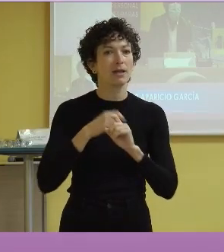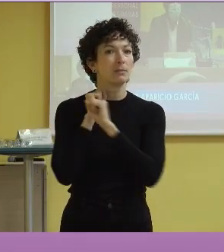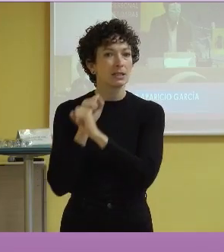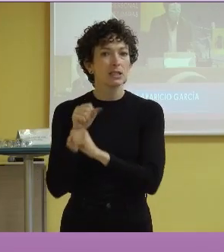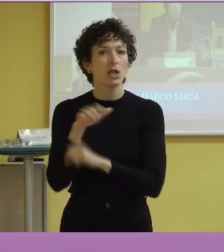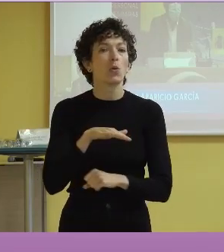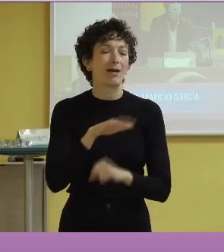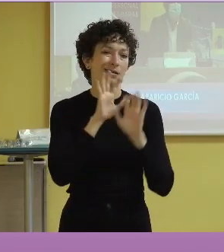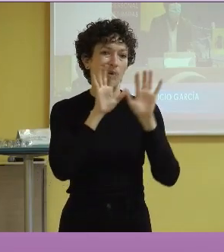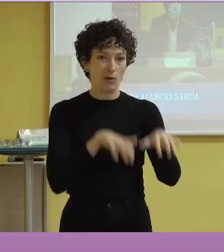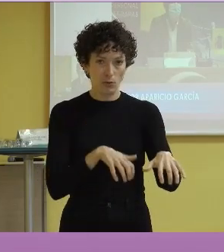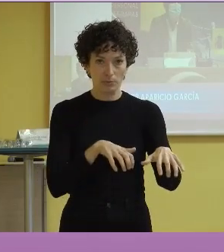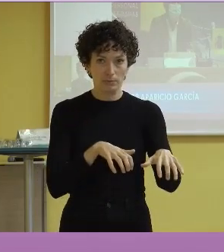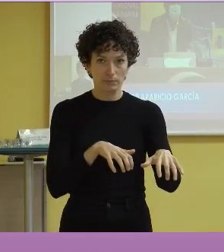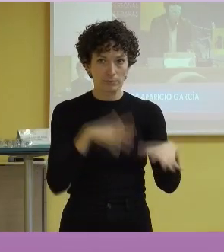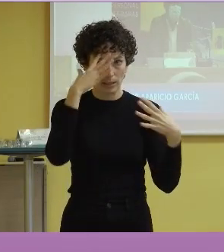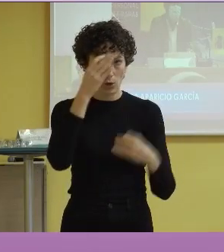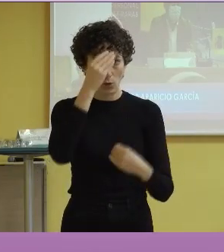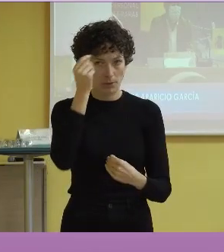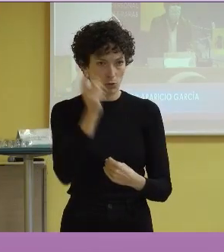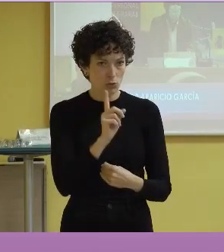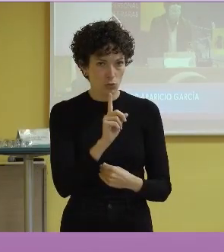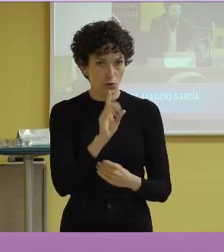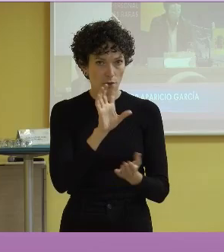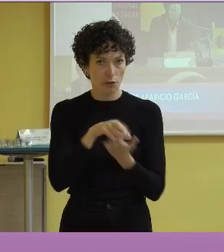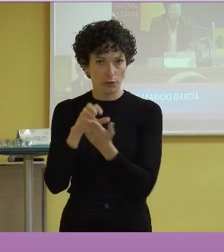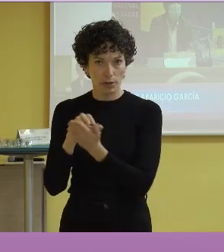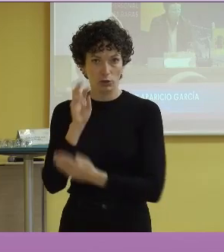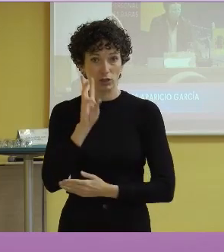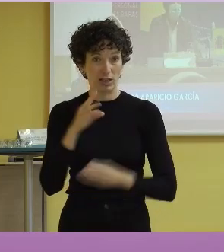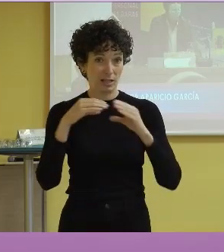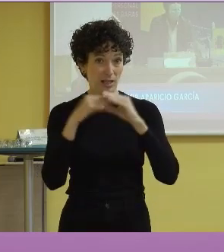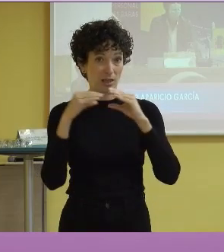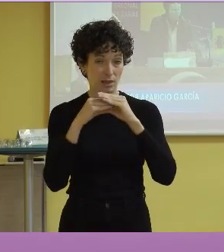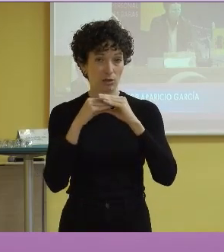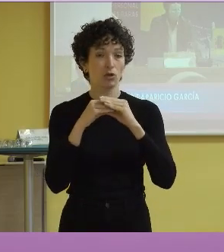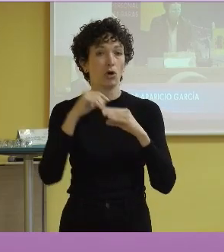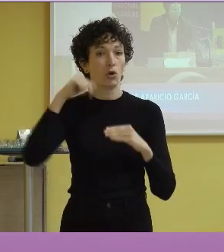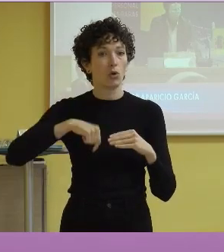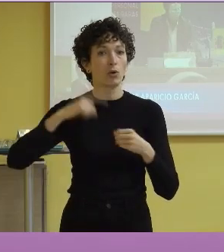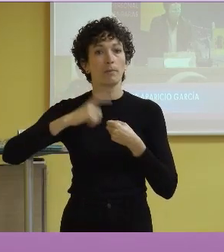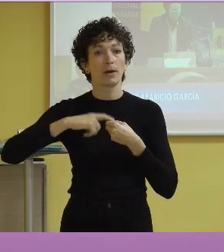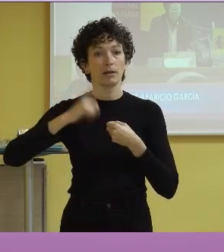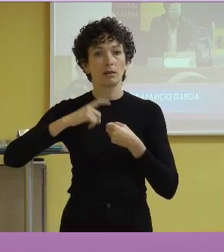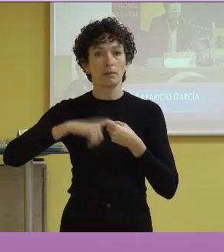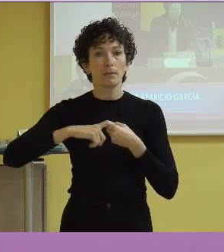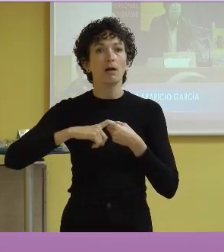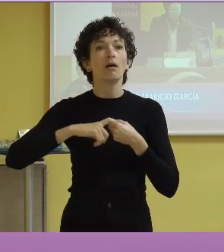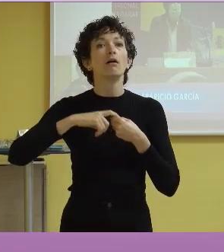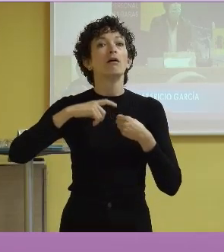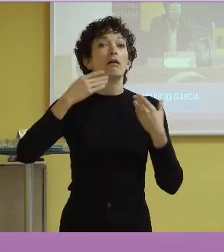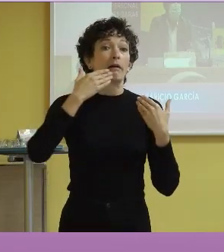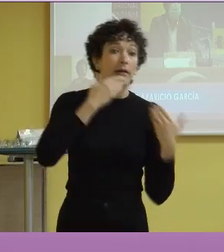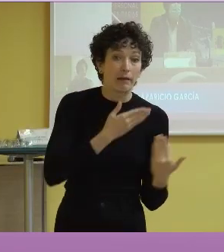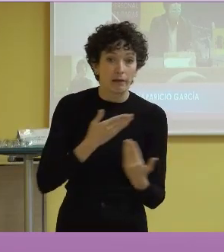León. Creo que no me dejo a nadie. Son los 3 centros del Inserso que van a participar y vamos a hacer posible que esa